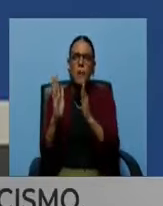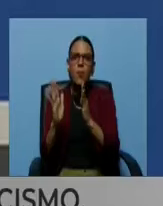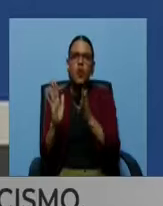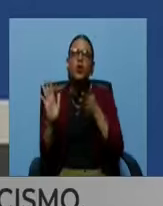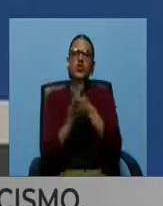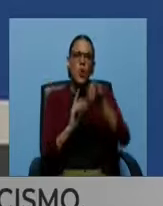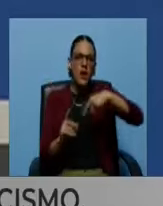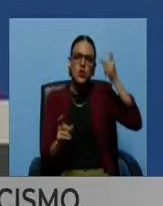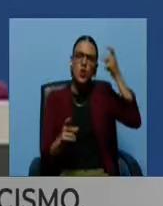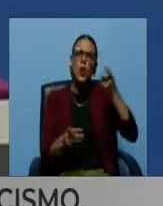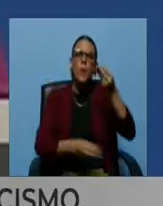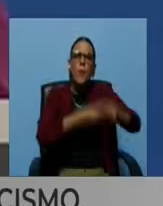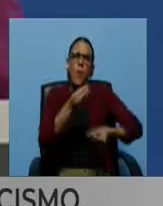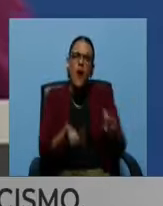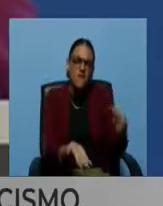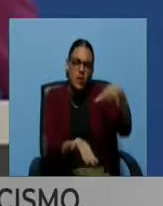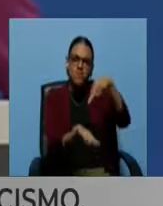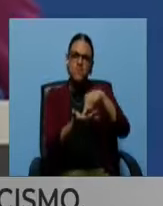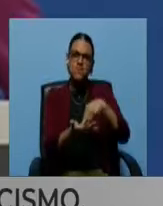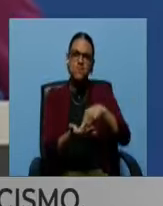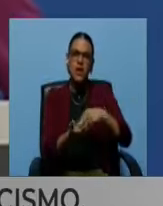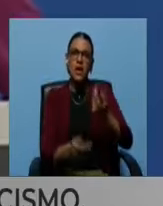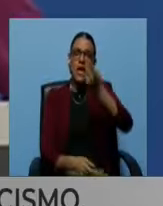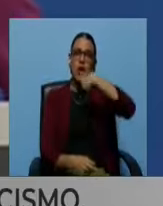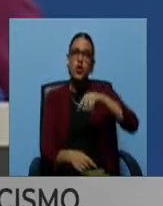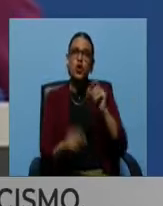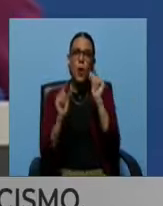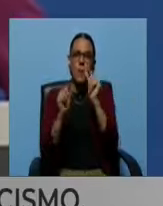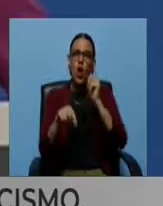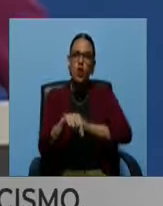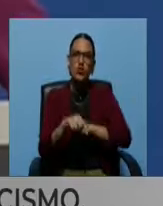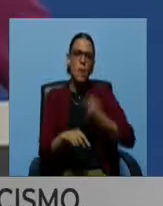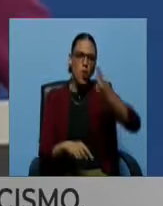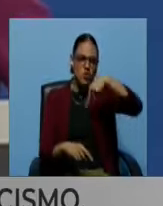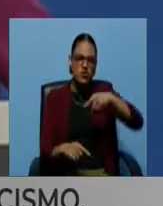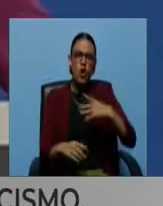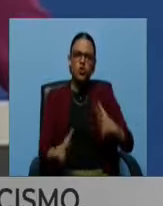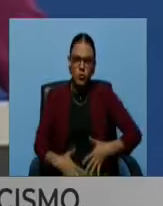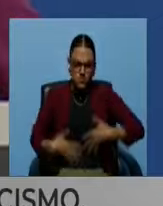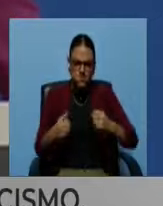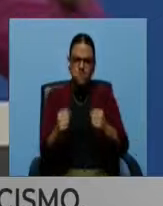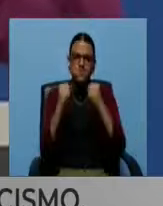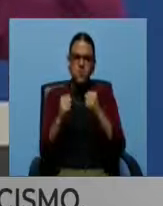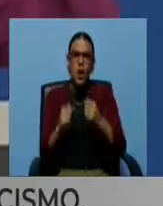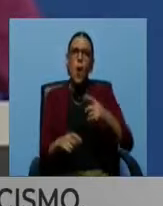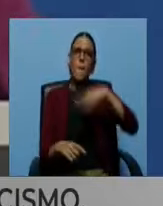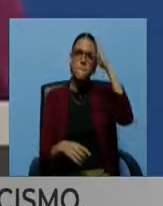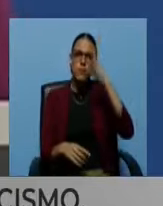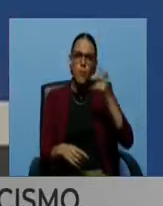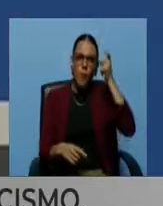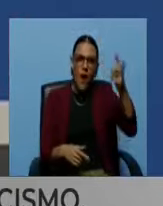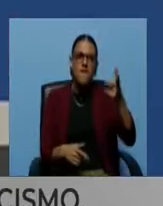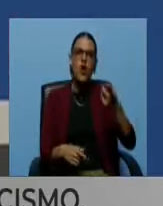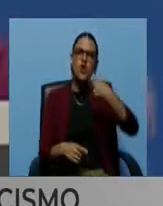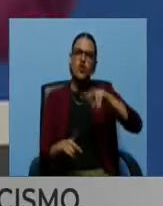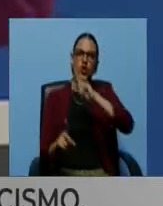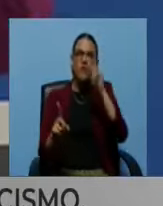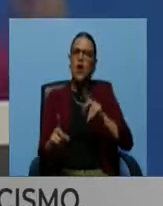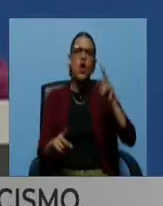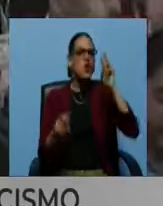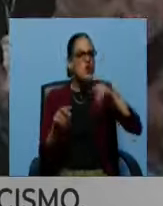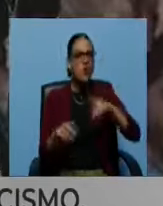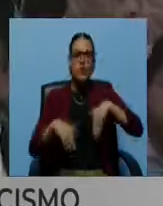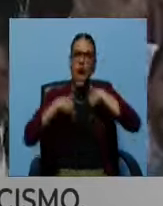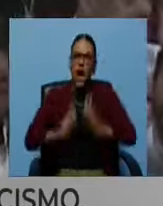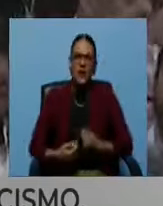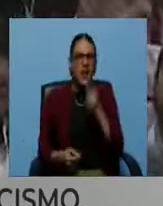este pueblo. Demostró en pocas horas de lo que es capaz el pueblo venezolano, de no rendirse jamás, de